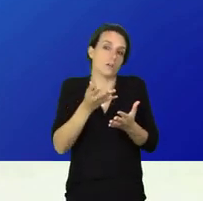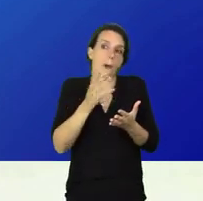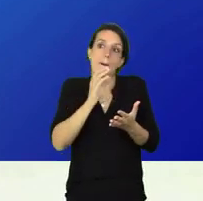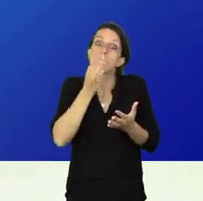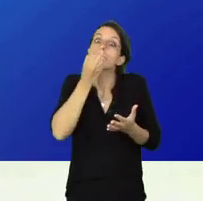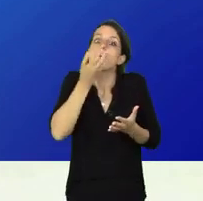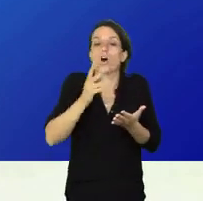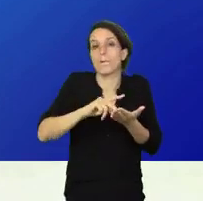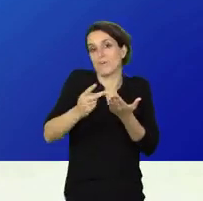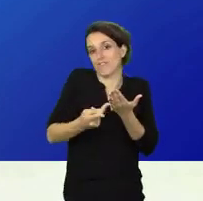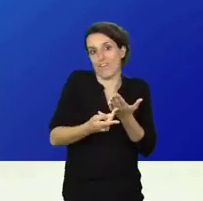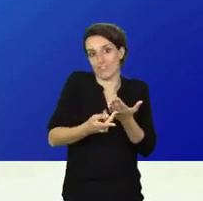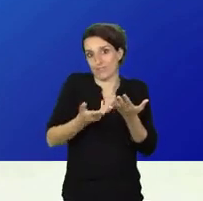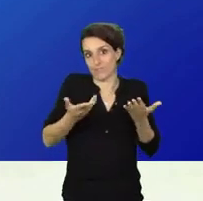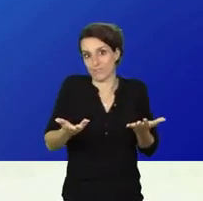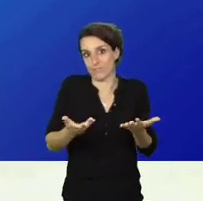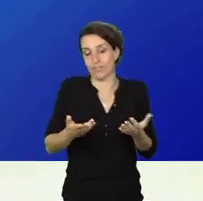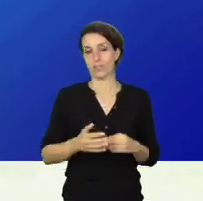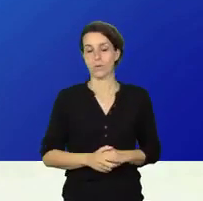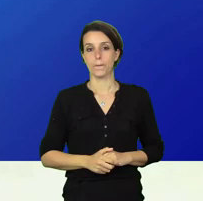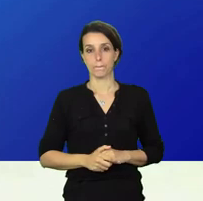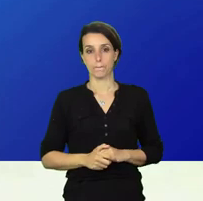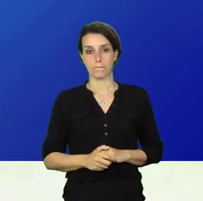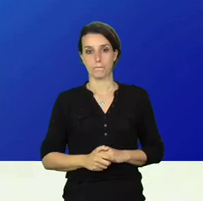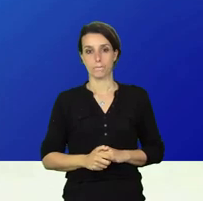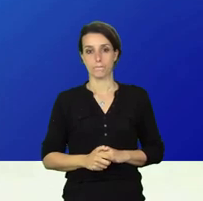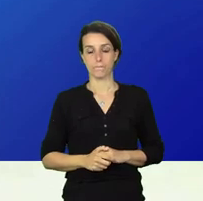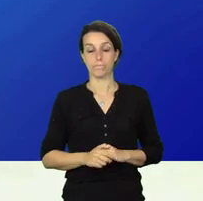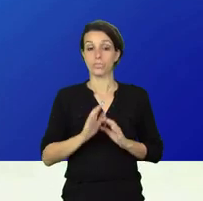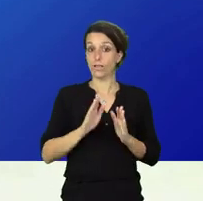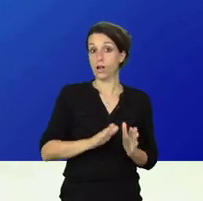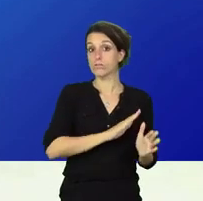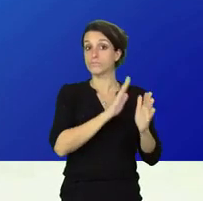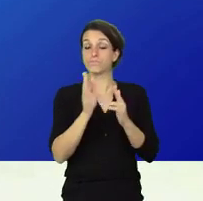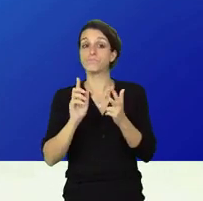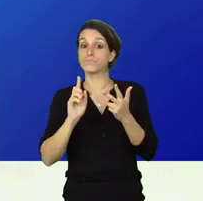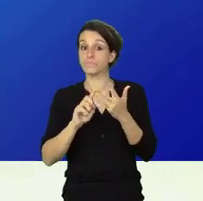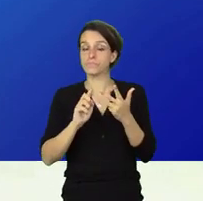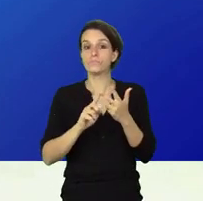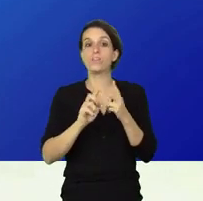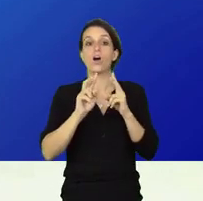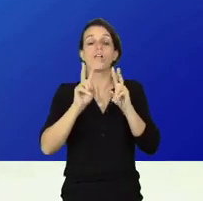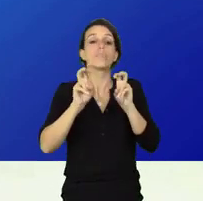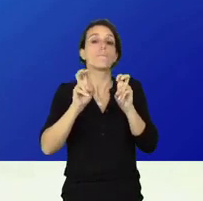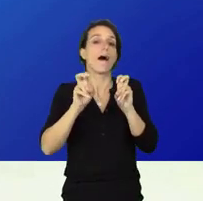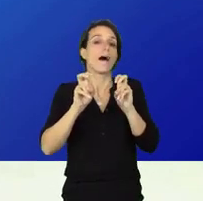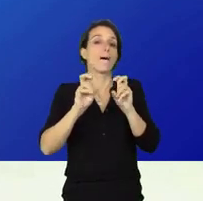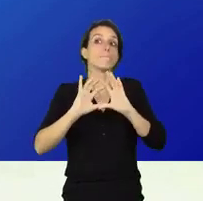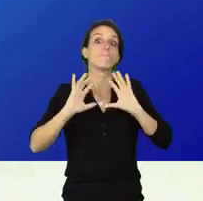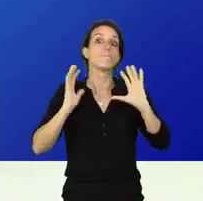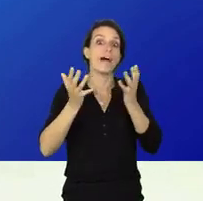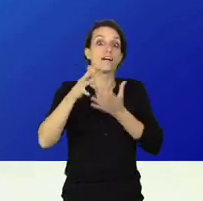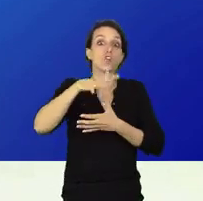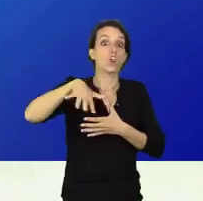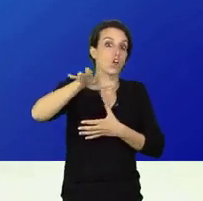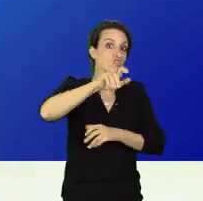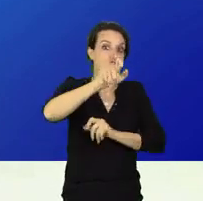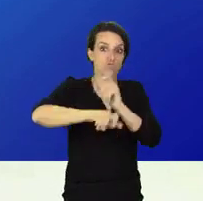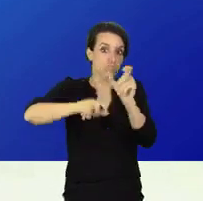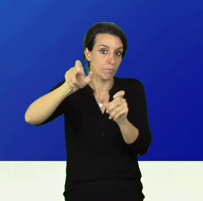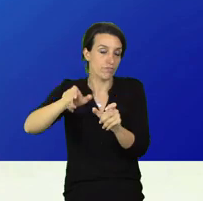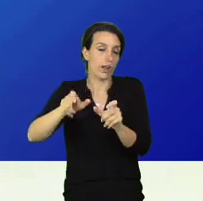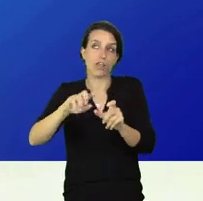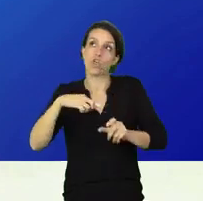resultados cuando uno ve el final, ¿no? Y por otro lado, otro componente del diseño universal que es como esto mismo,